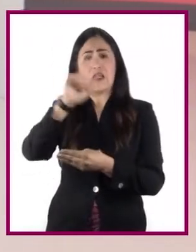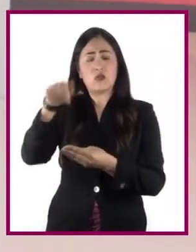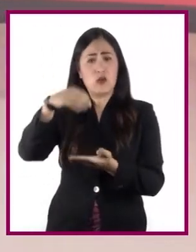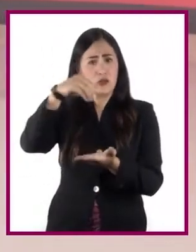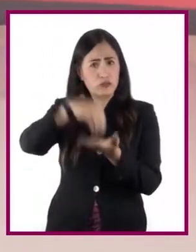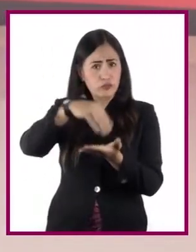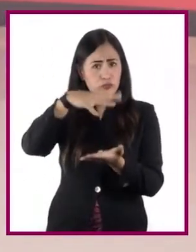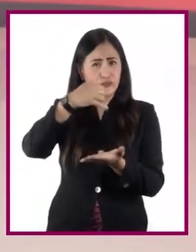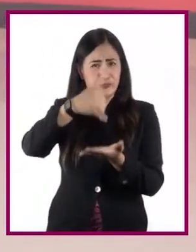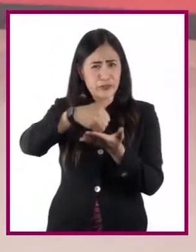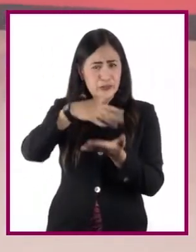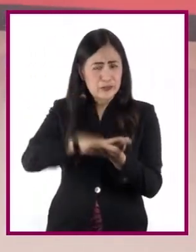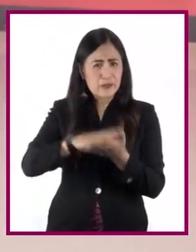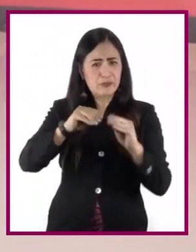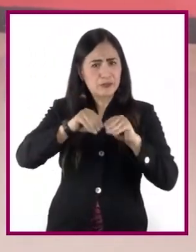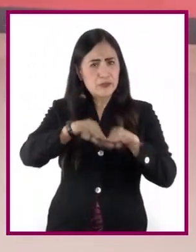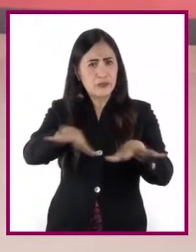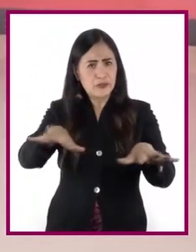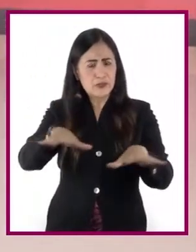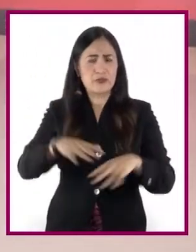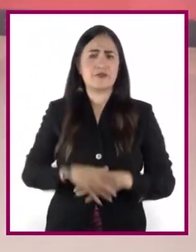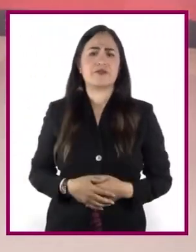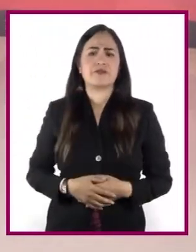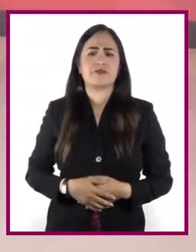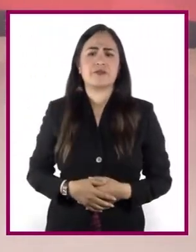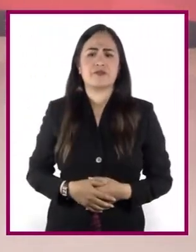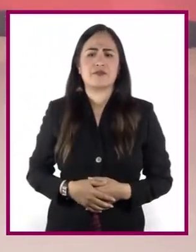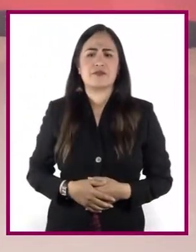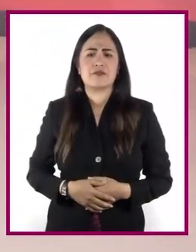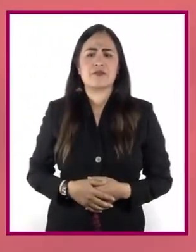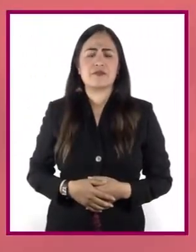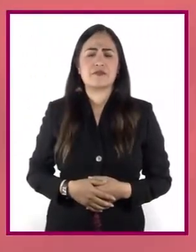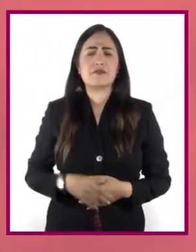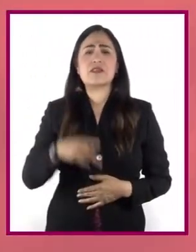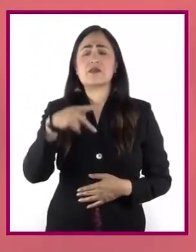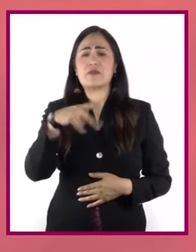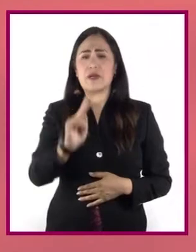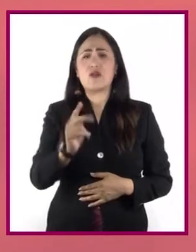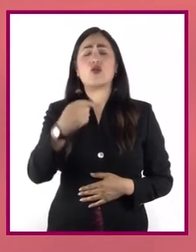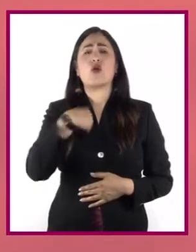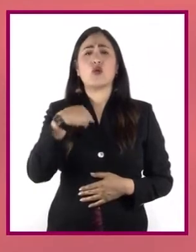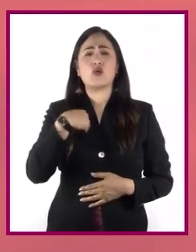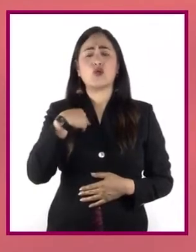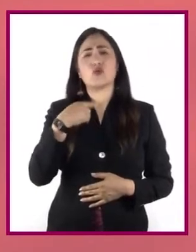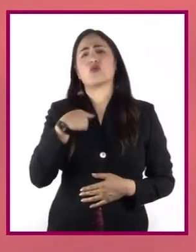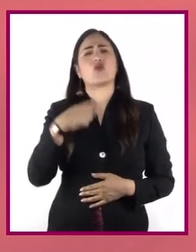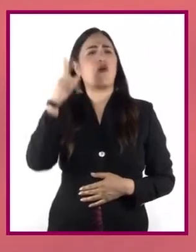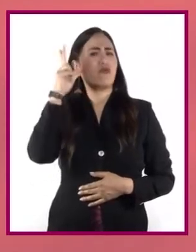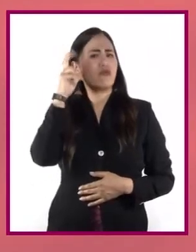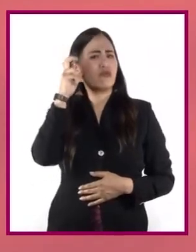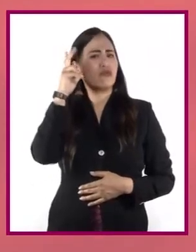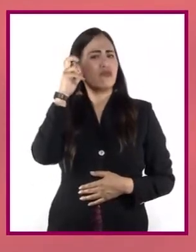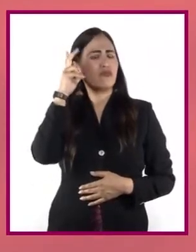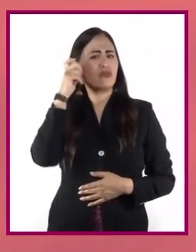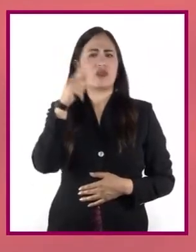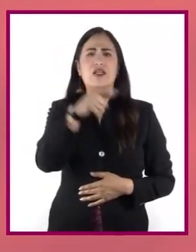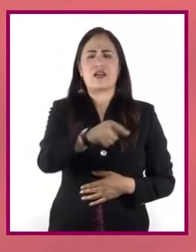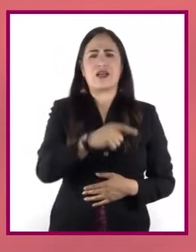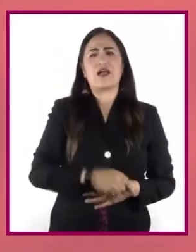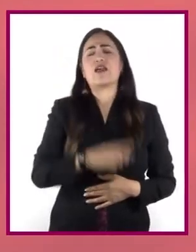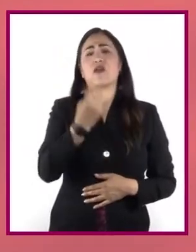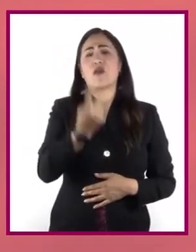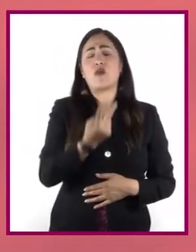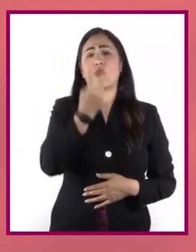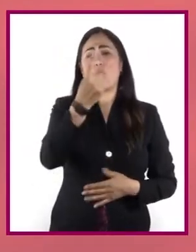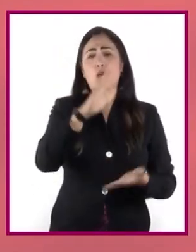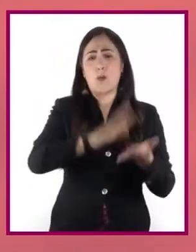Ay, pero el problema es que yo tengo grabada en audio y la editorial me está dando 2 páginas para